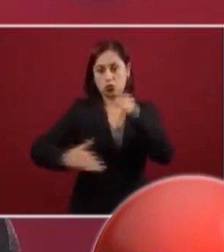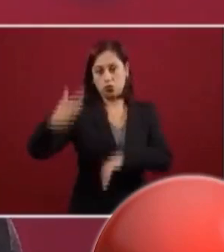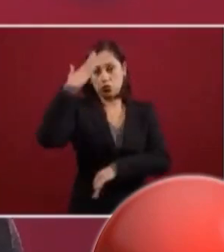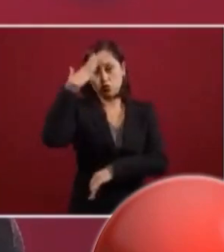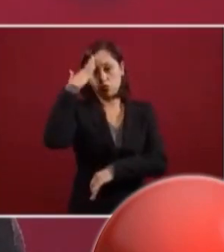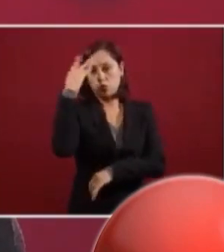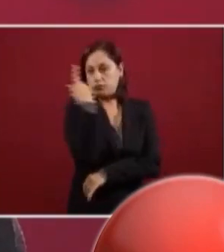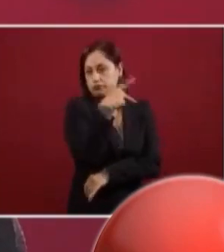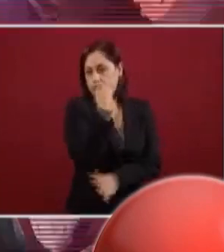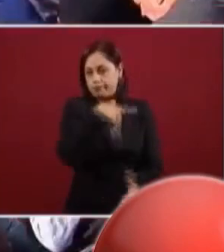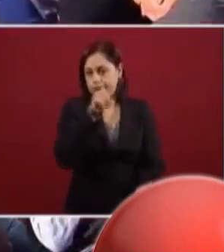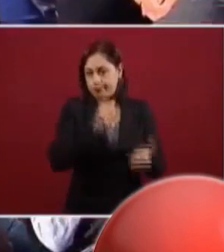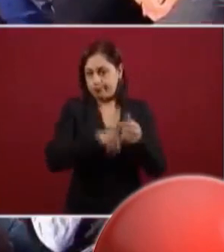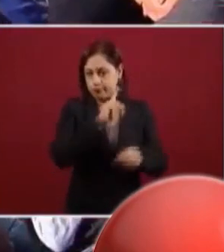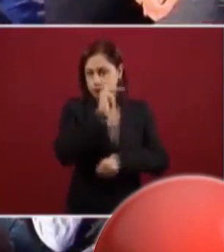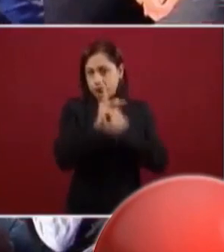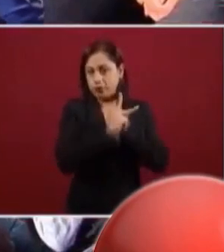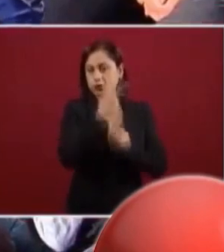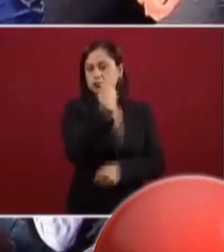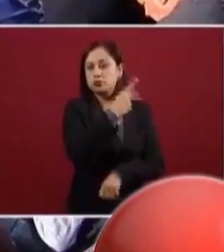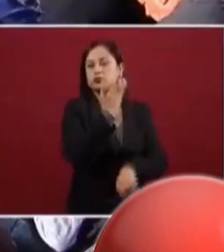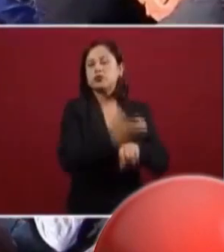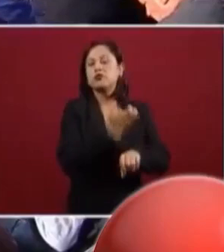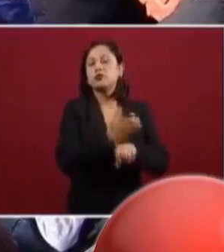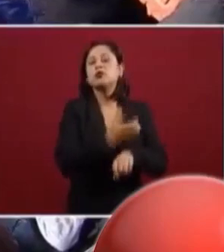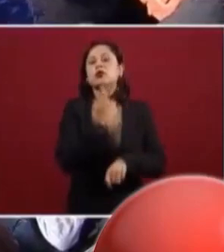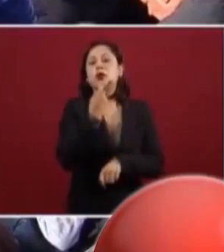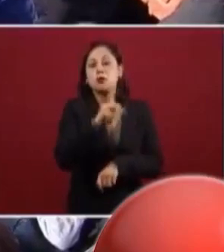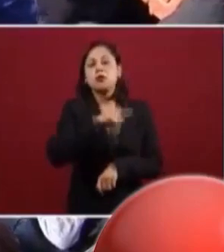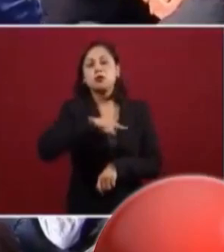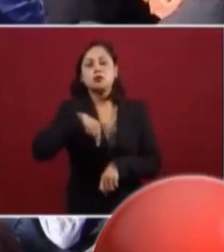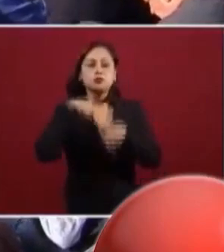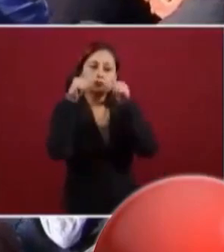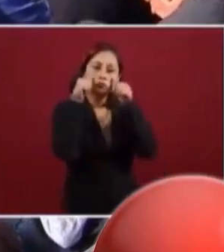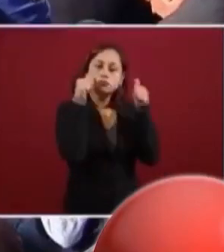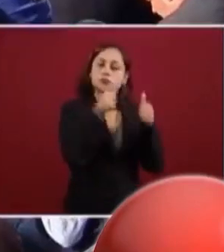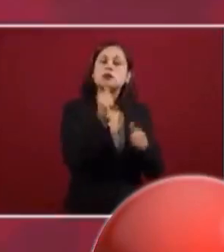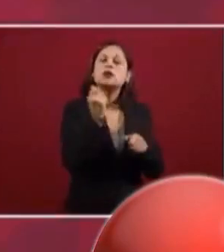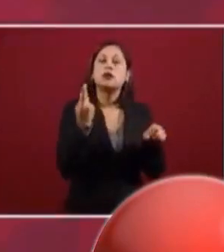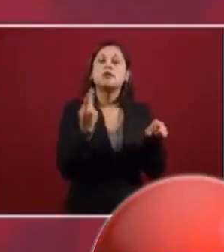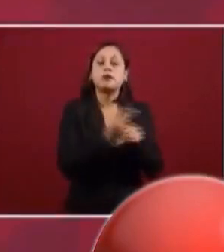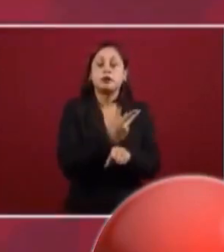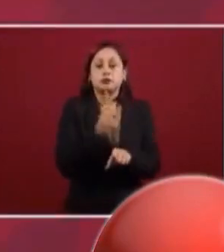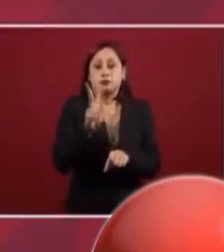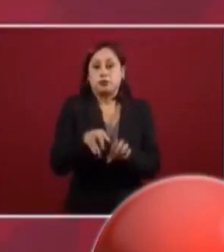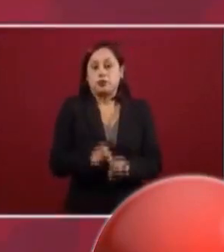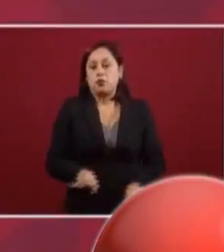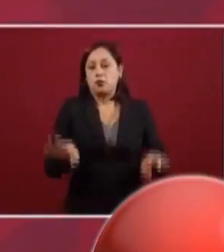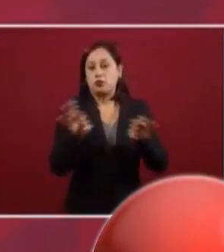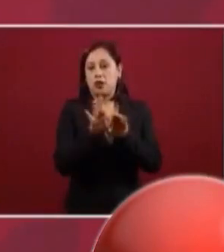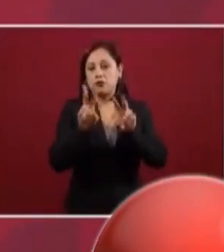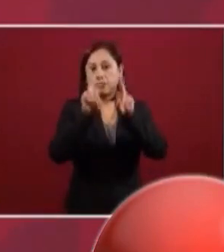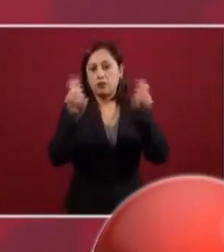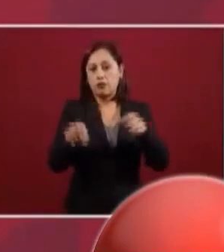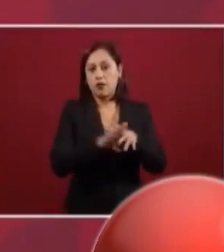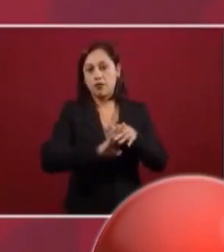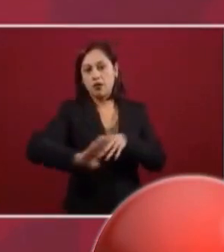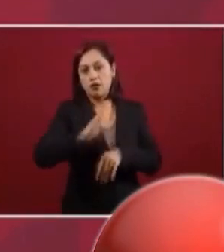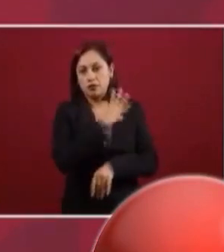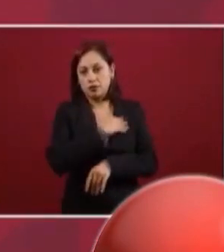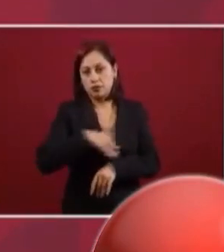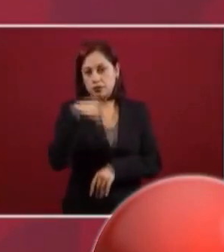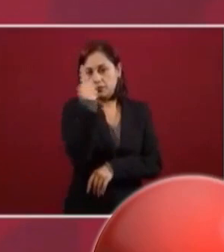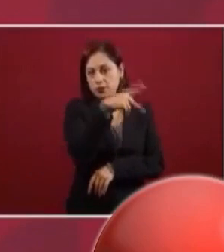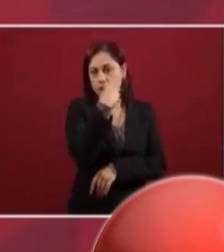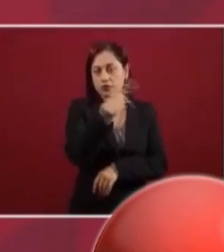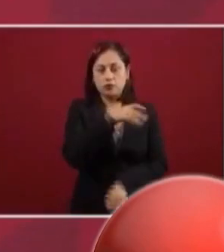interna, pero nosotros estamos muy atentos a lo que ahí va a ocurrir. Evidentemente es muy importante. Hoy, en función ya de lo que